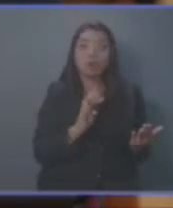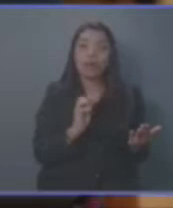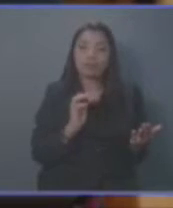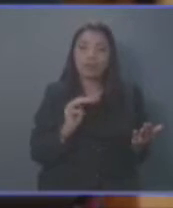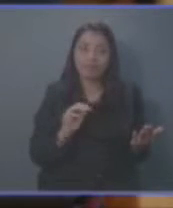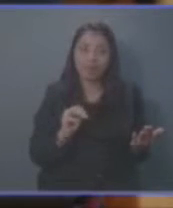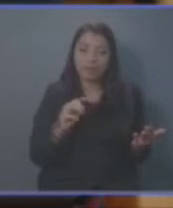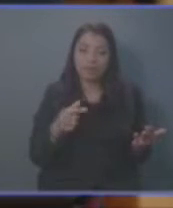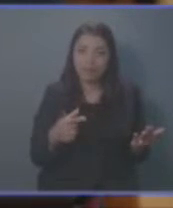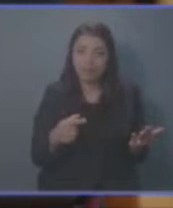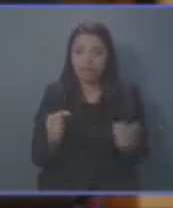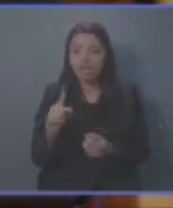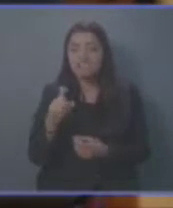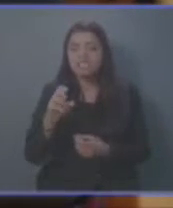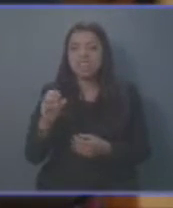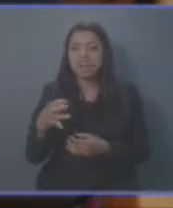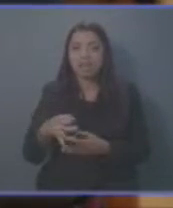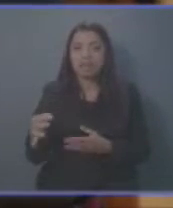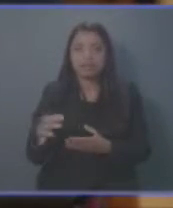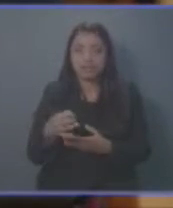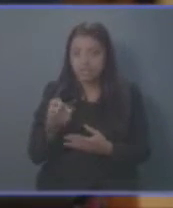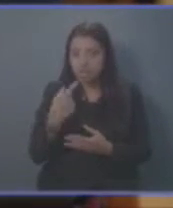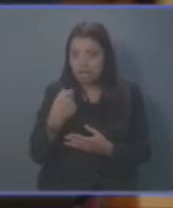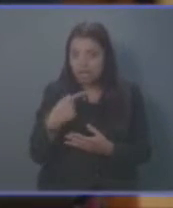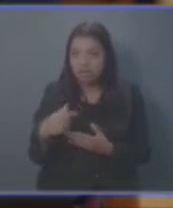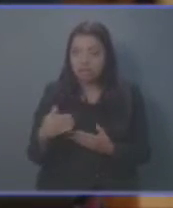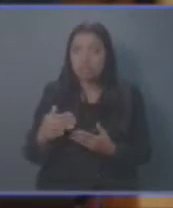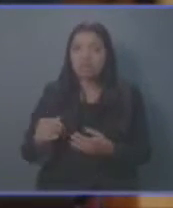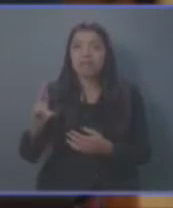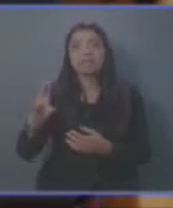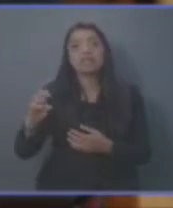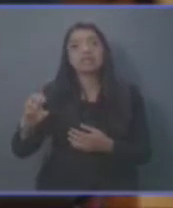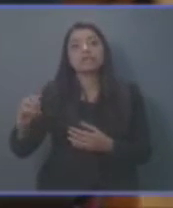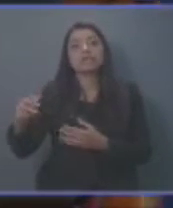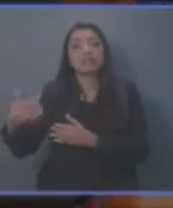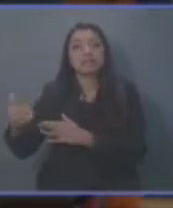100 tabletas FSA, cantidad 700.